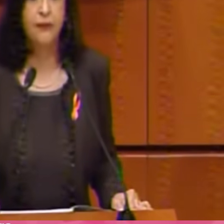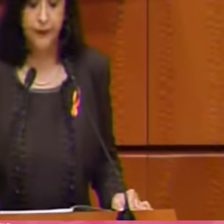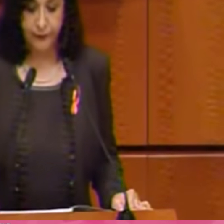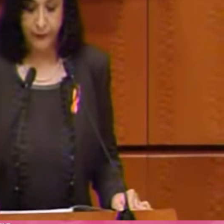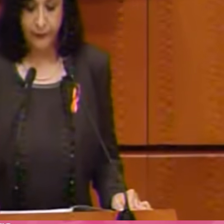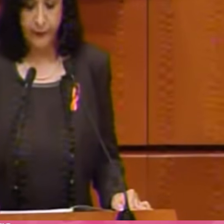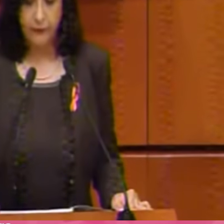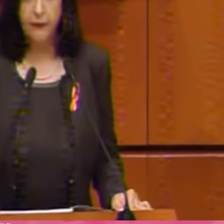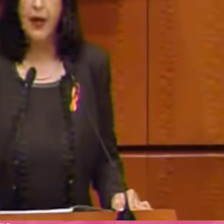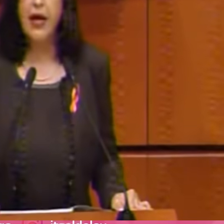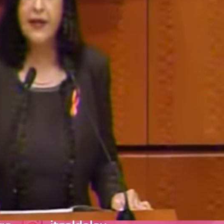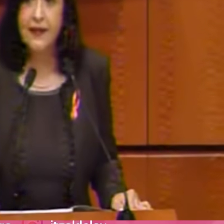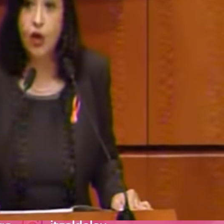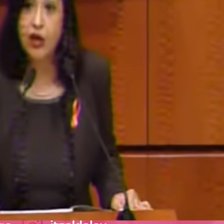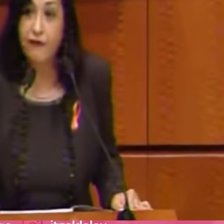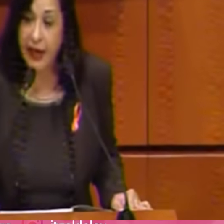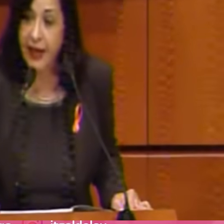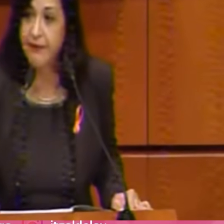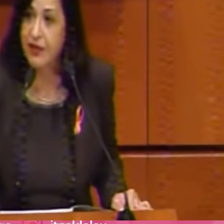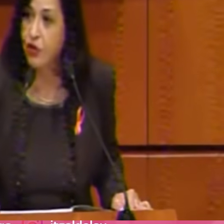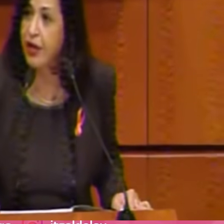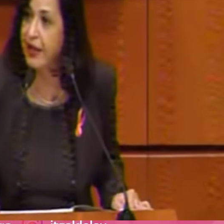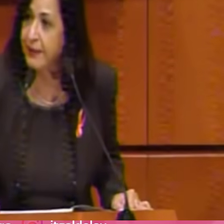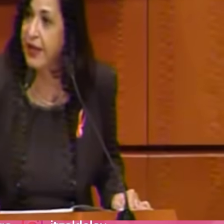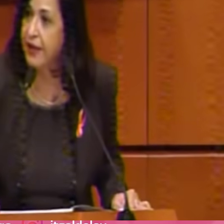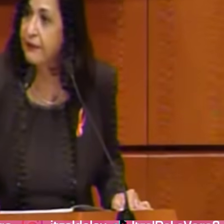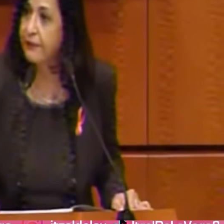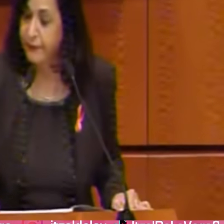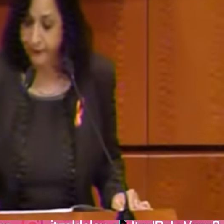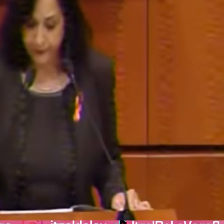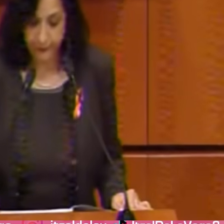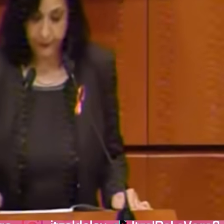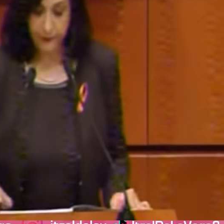Constitución. Así lo refleja mi historia de vida.